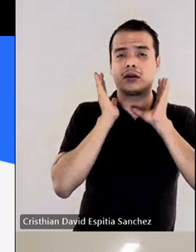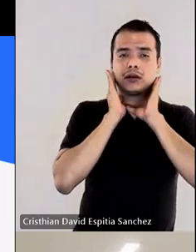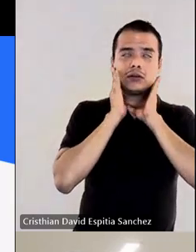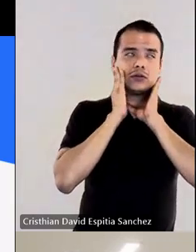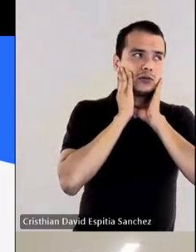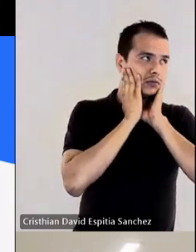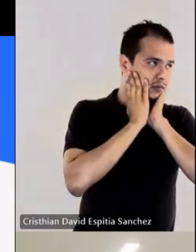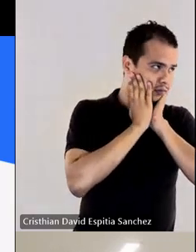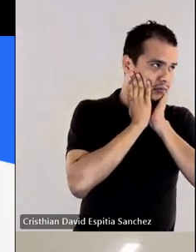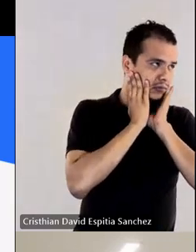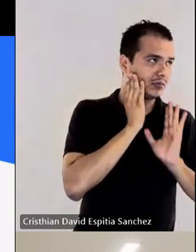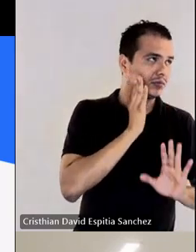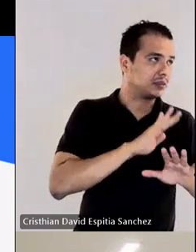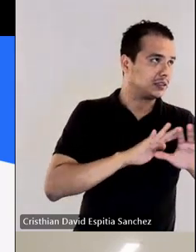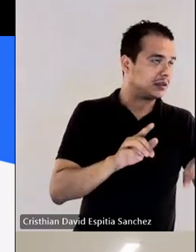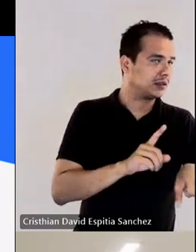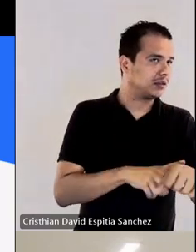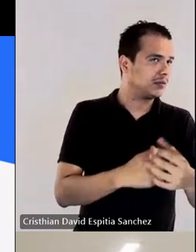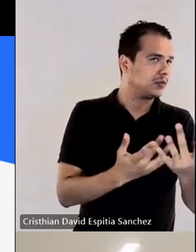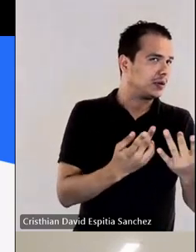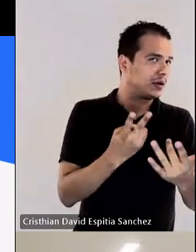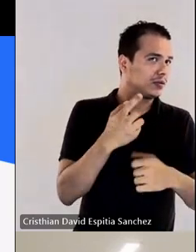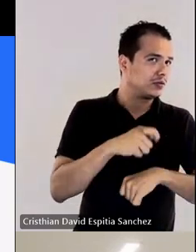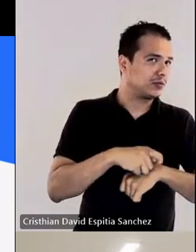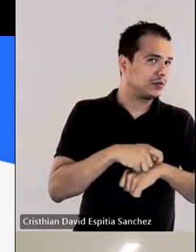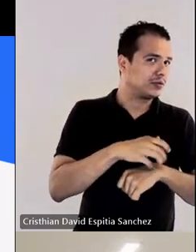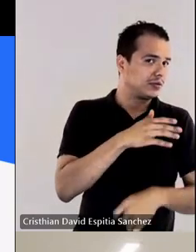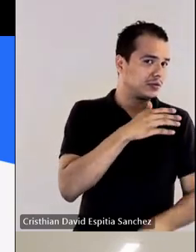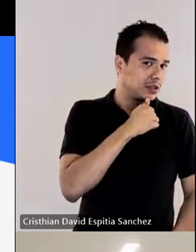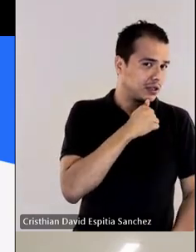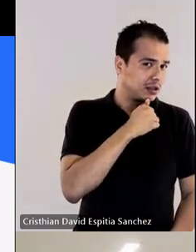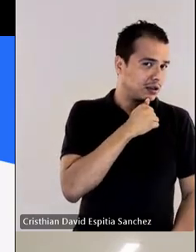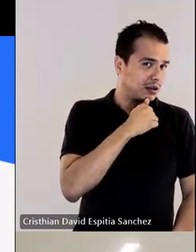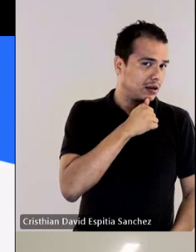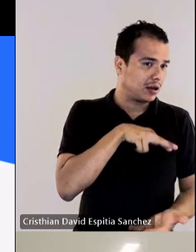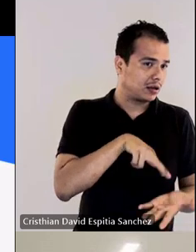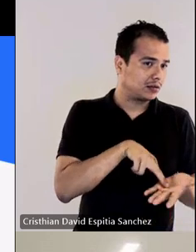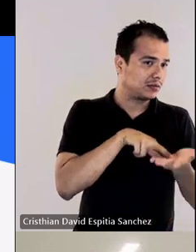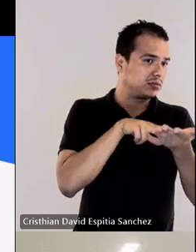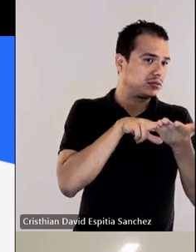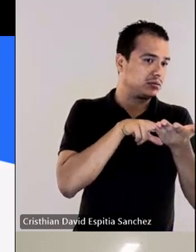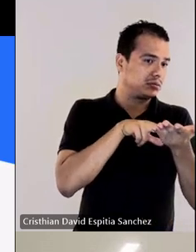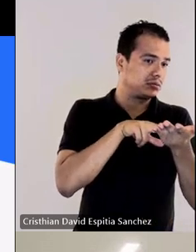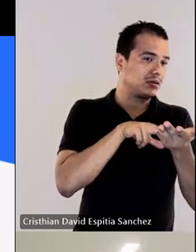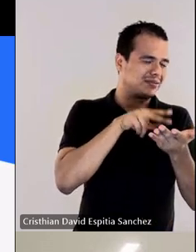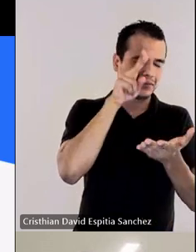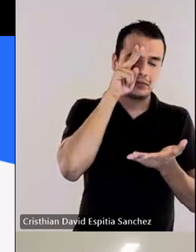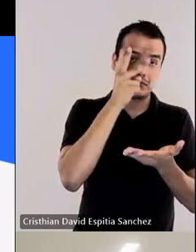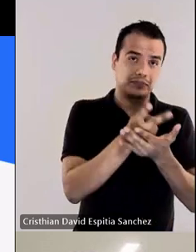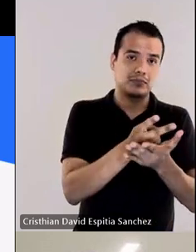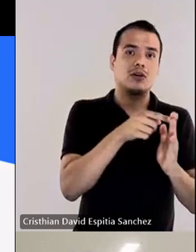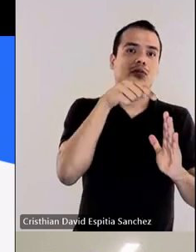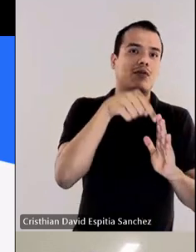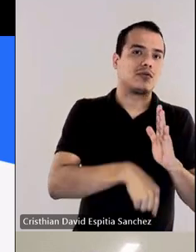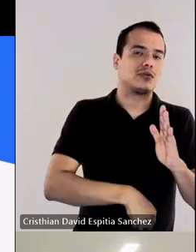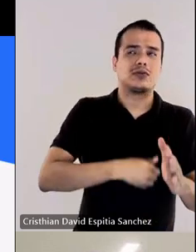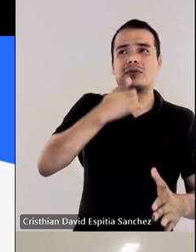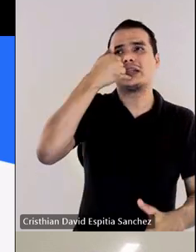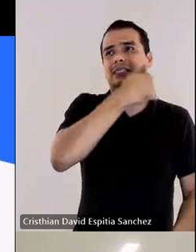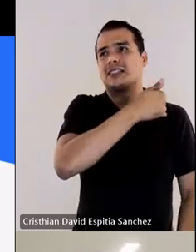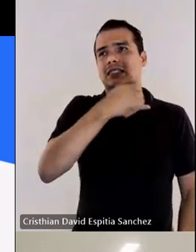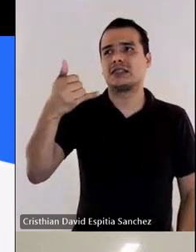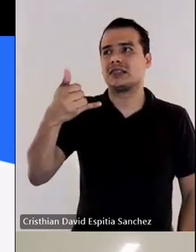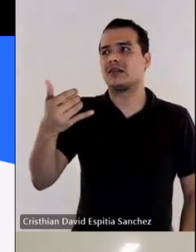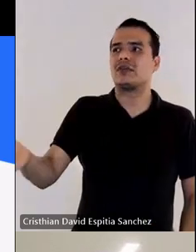en 2 minutos, posiblemente ya no se trate de un desmayo, puede ser un estado de coma, es mejor empezar a llamar urgentemente al